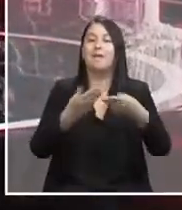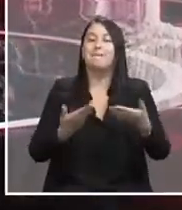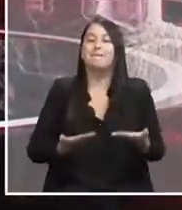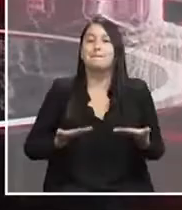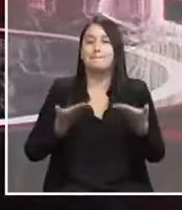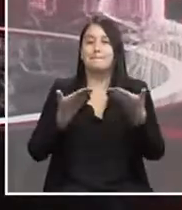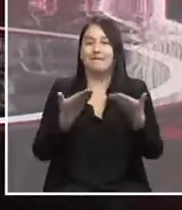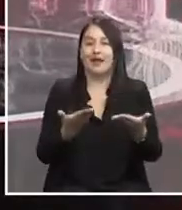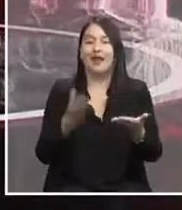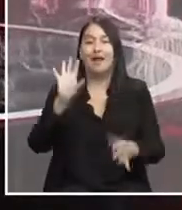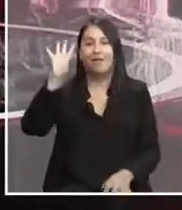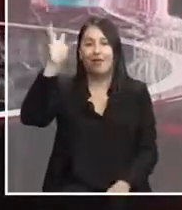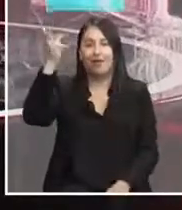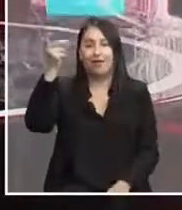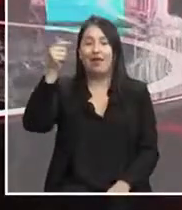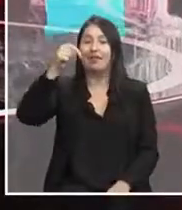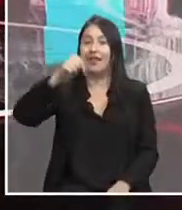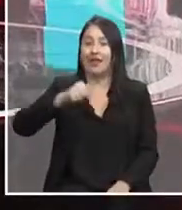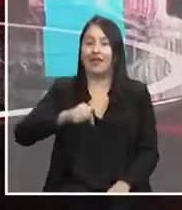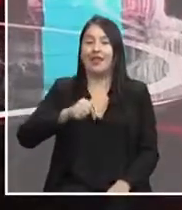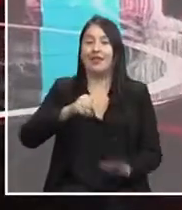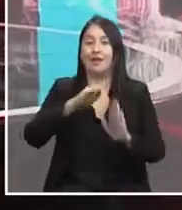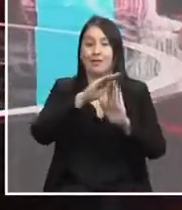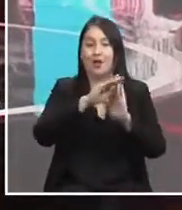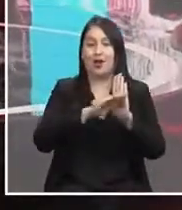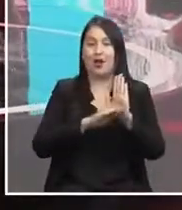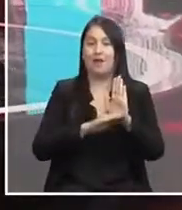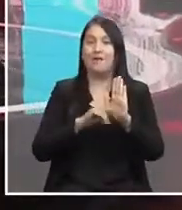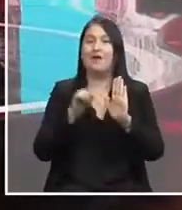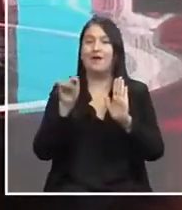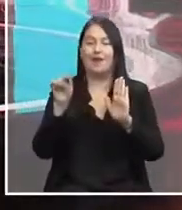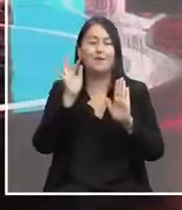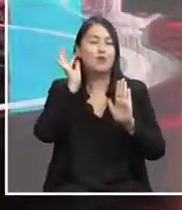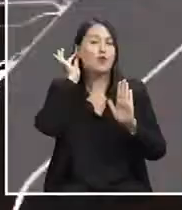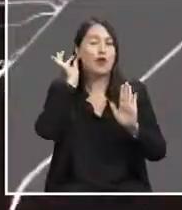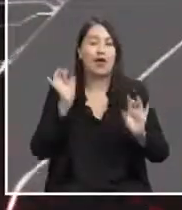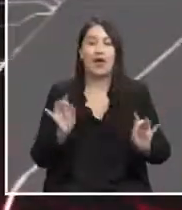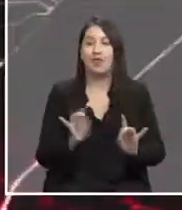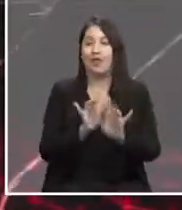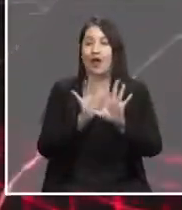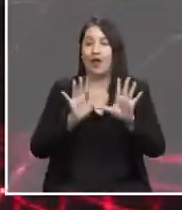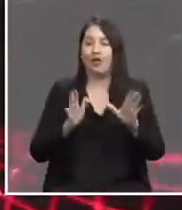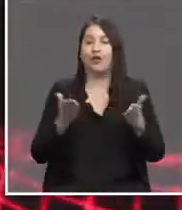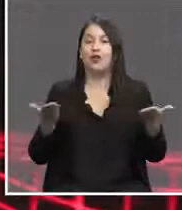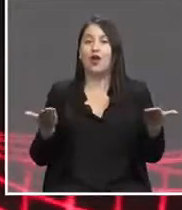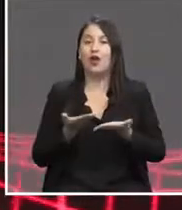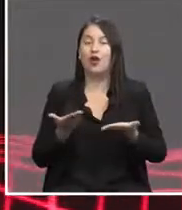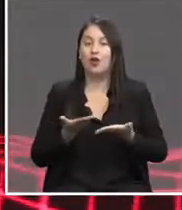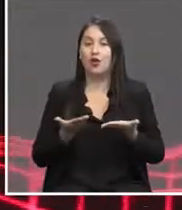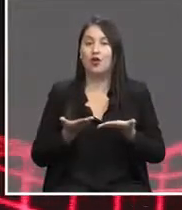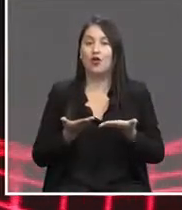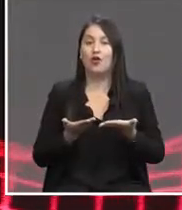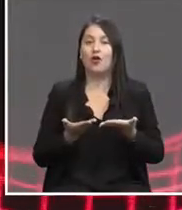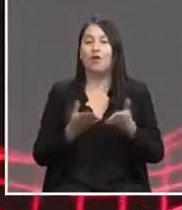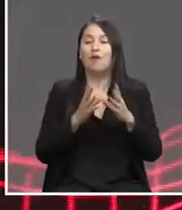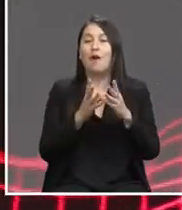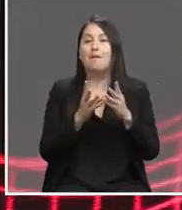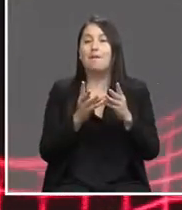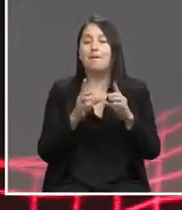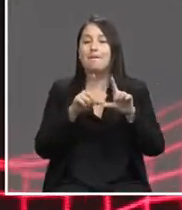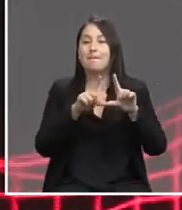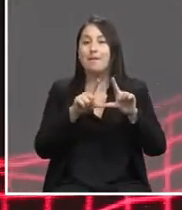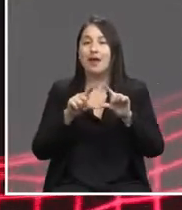Ambiente. En este programa, ella ha destacado cómo el agotamiento del ozono está afectando